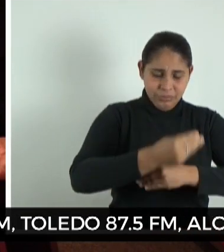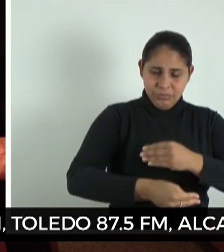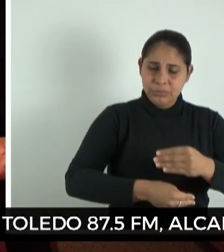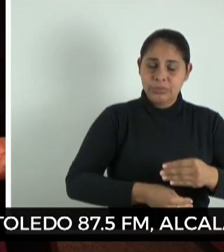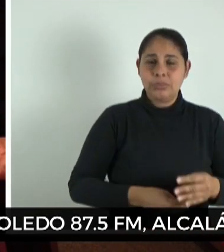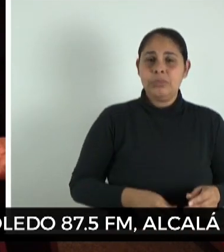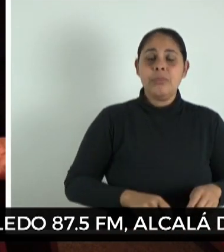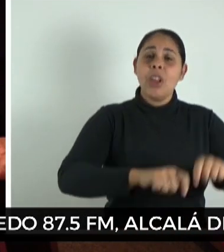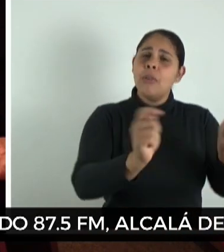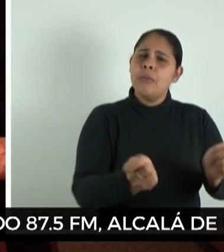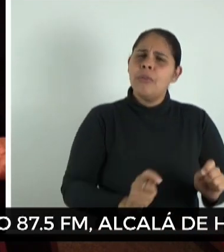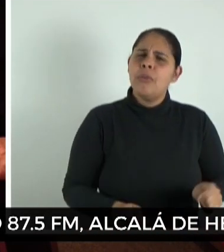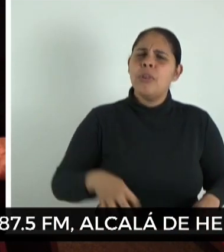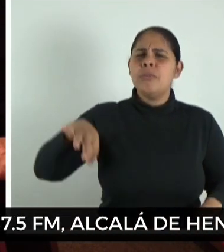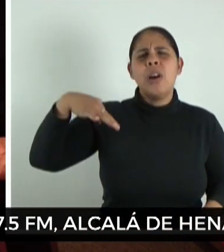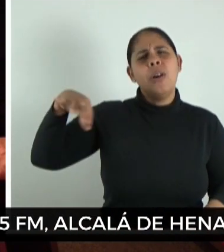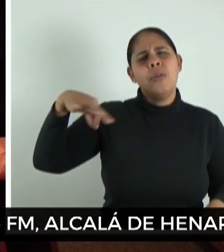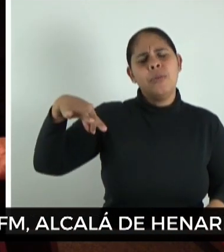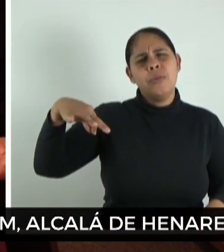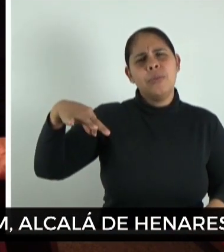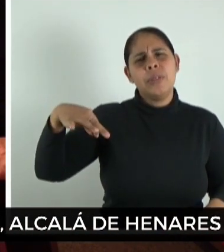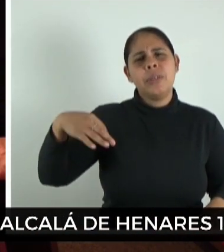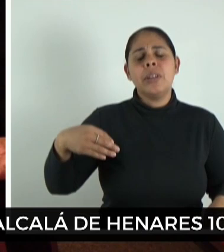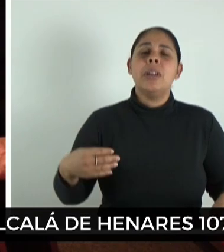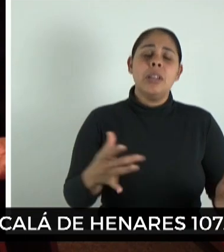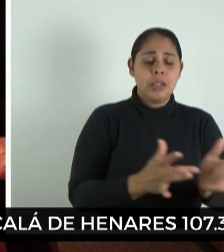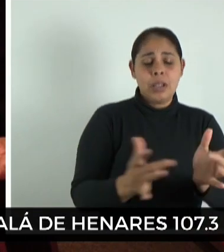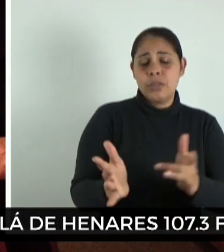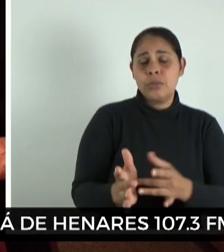forma de vivir con Jesucristo